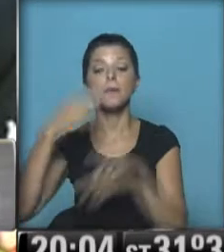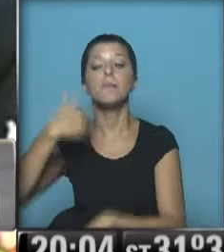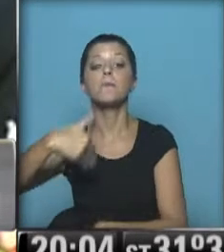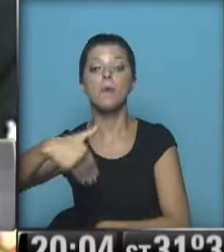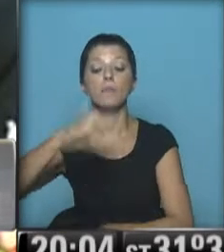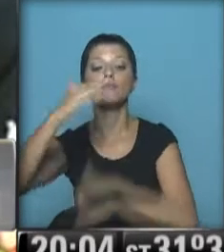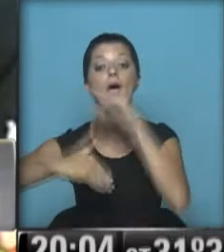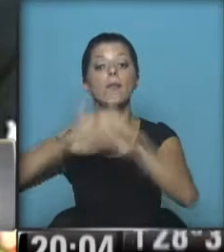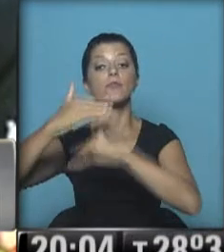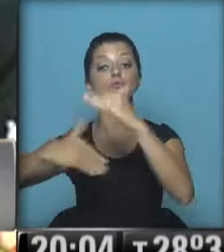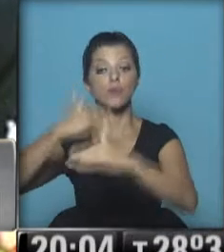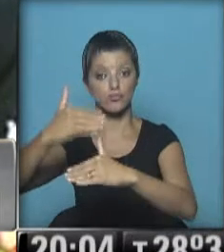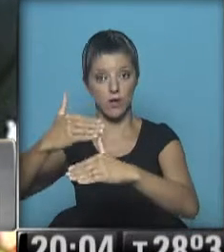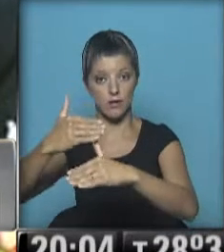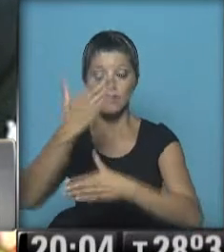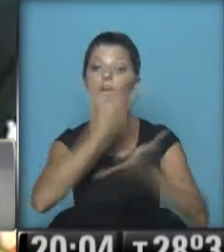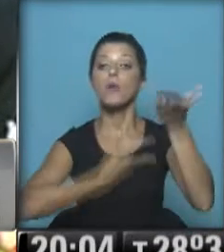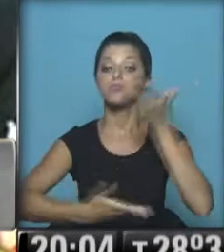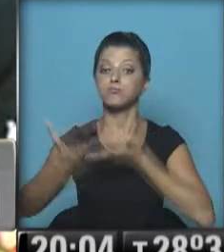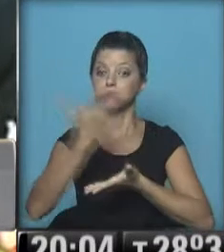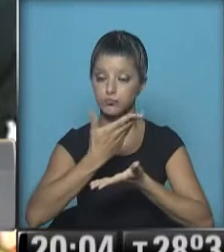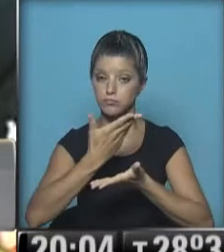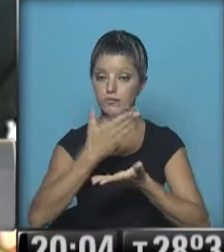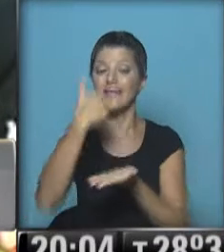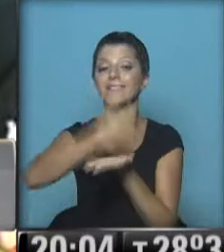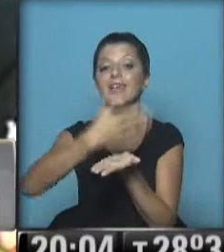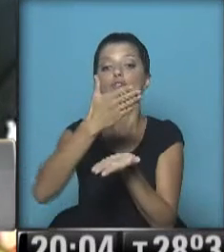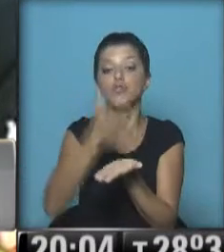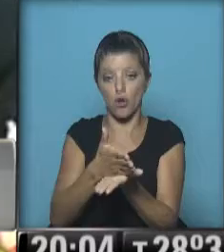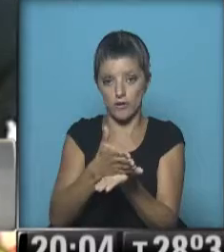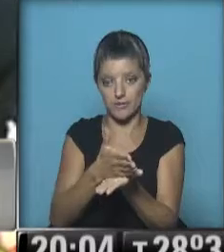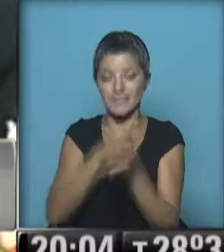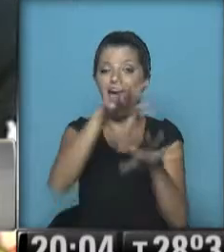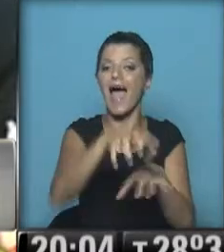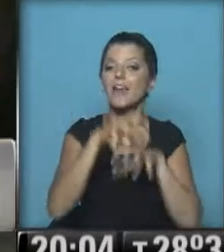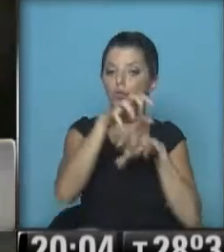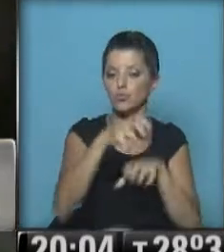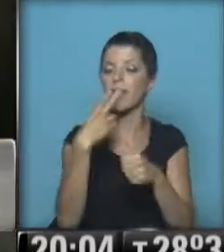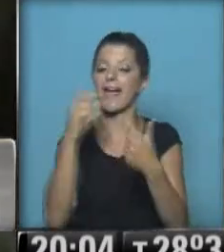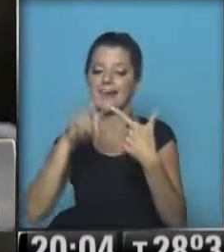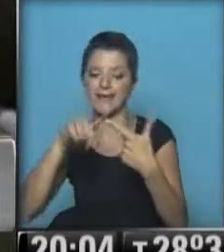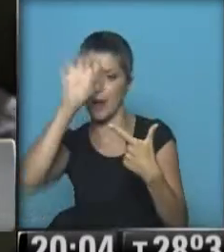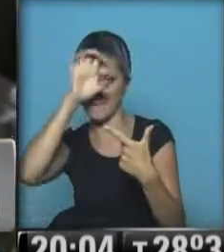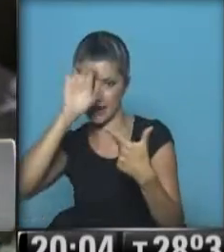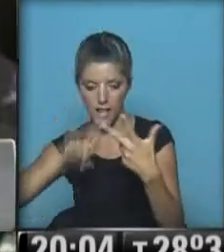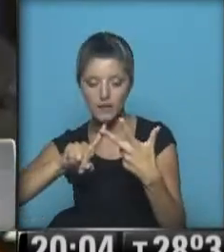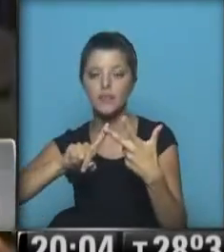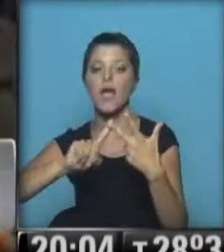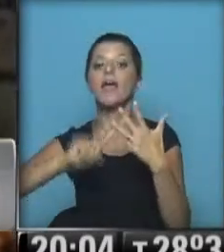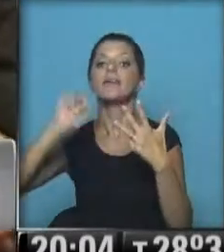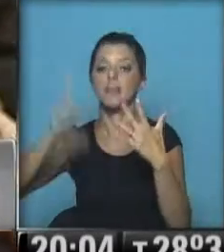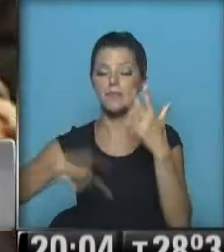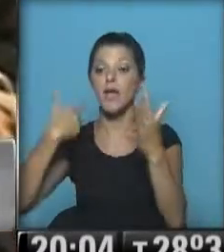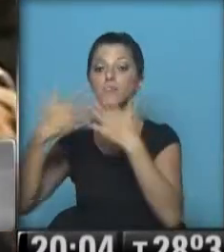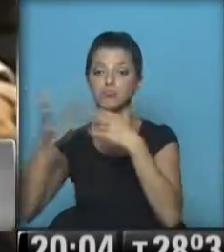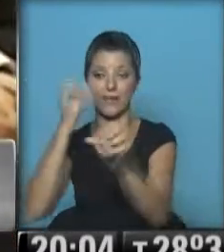desarrollar activamente la cooperación de los sectores de la agricultura, energía, minería y manufactura